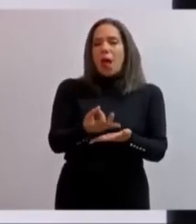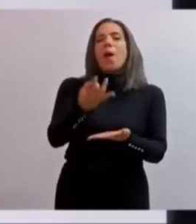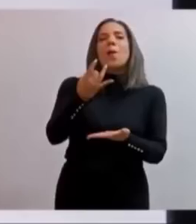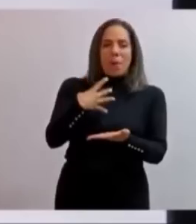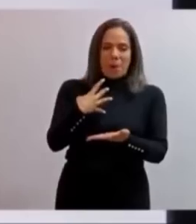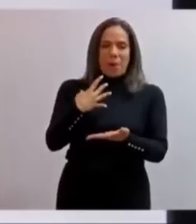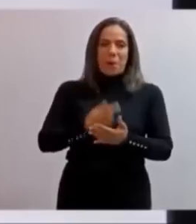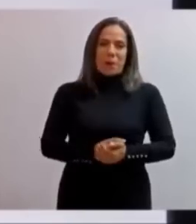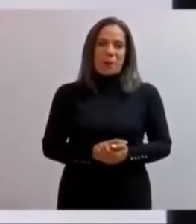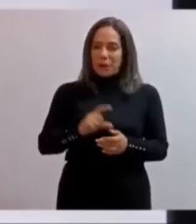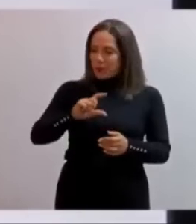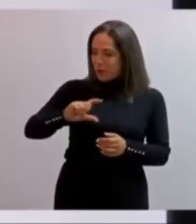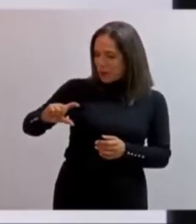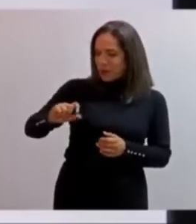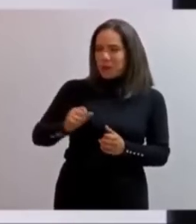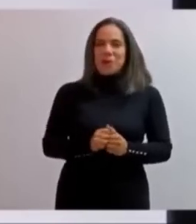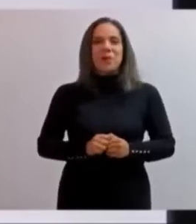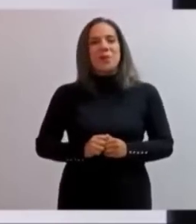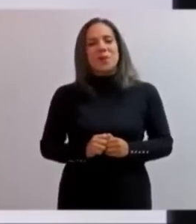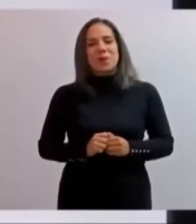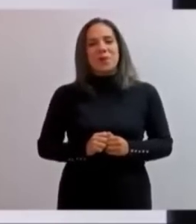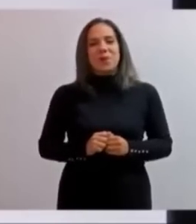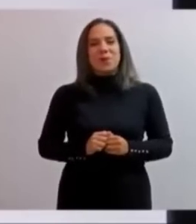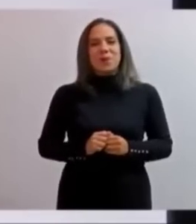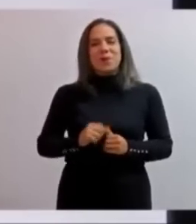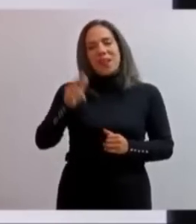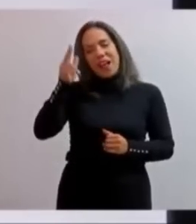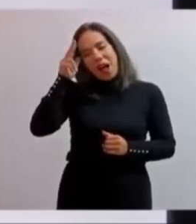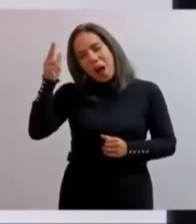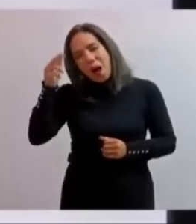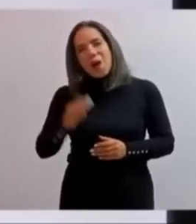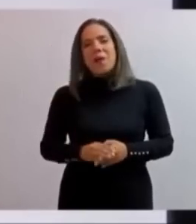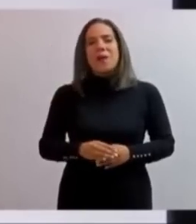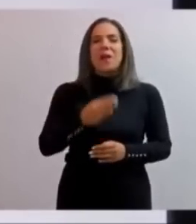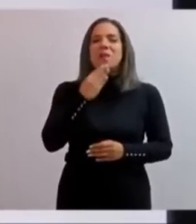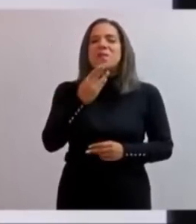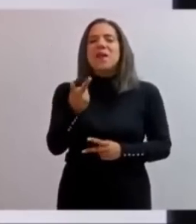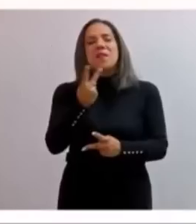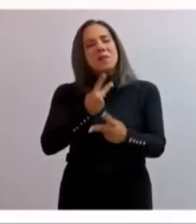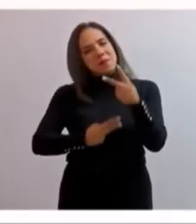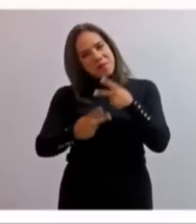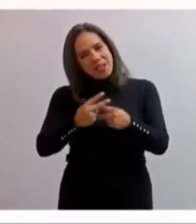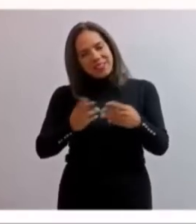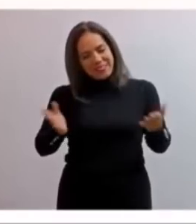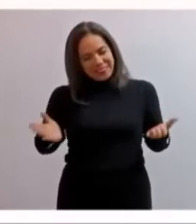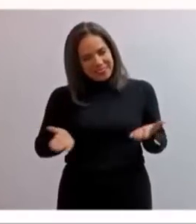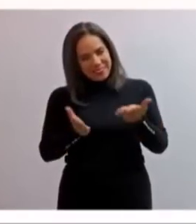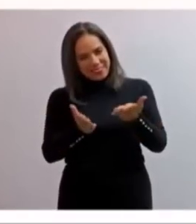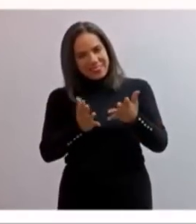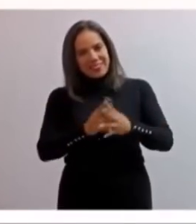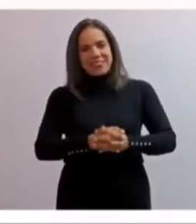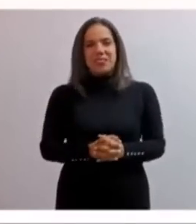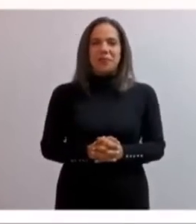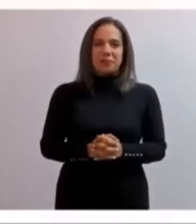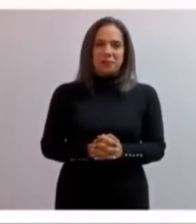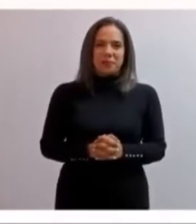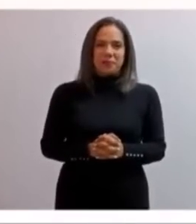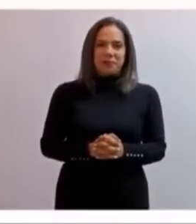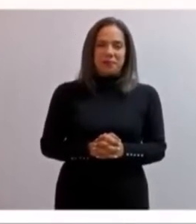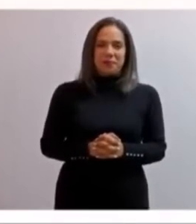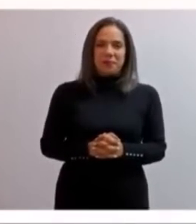de comentarios. Doctor Ángel, bienvenido. Adelante con su conferencia. Muchas gracias,